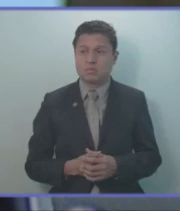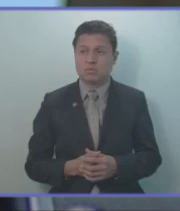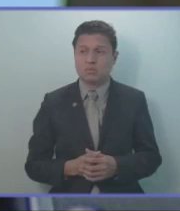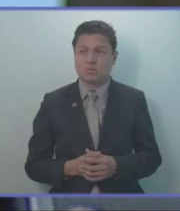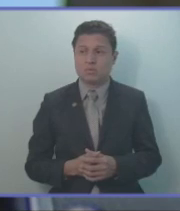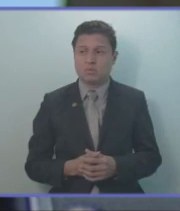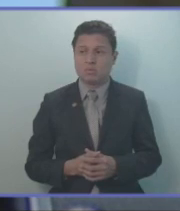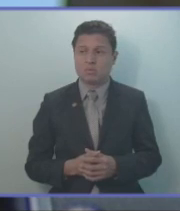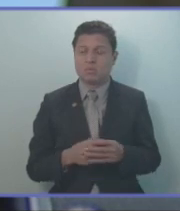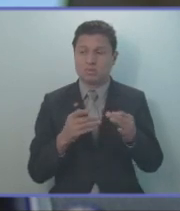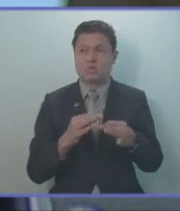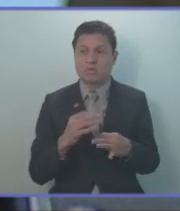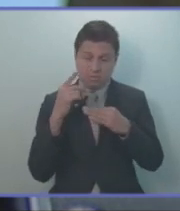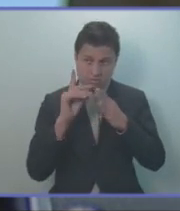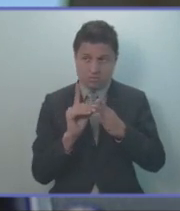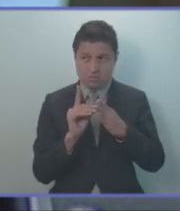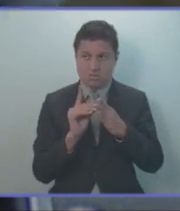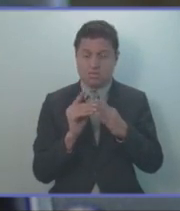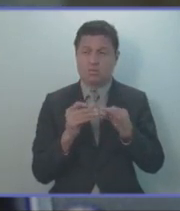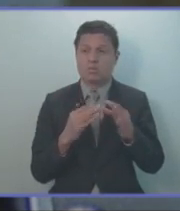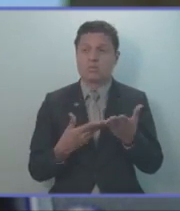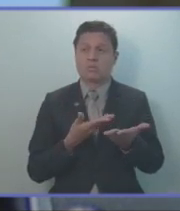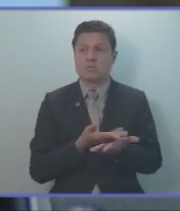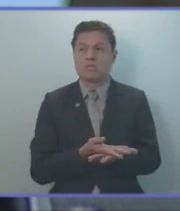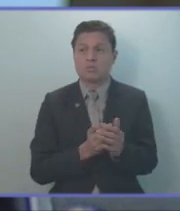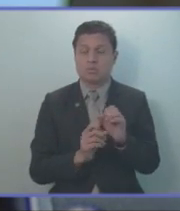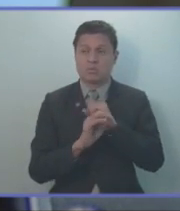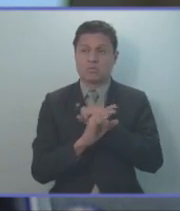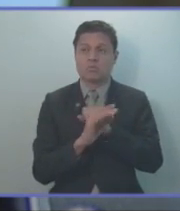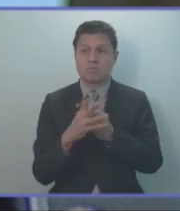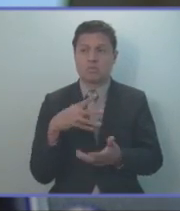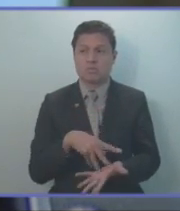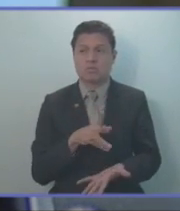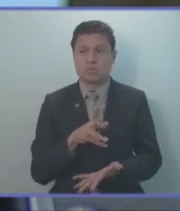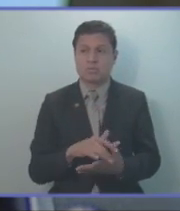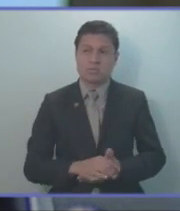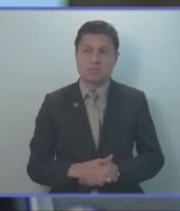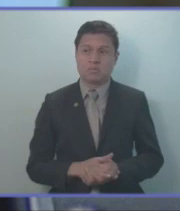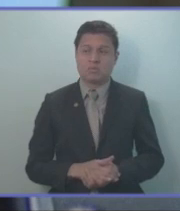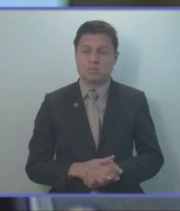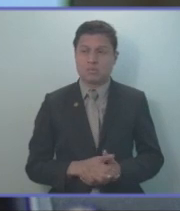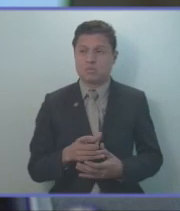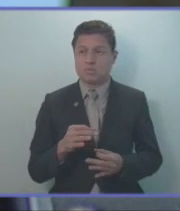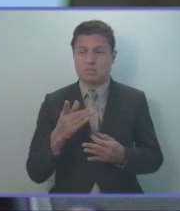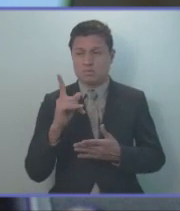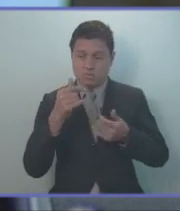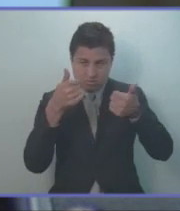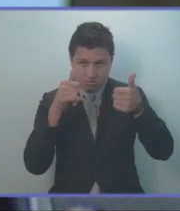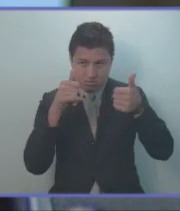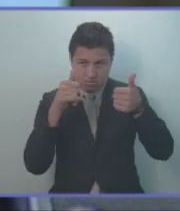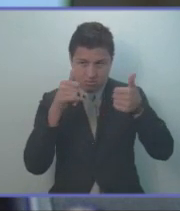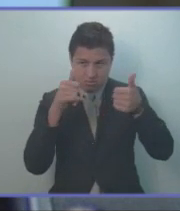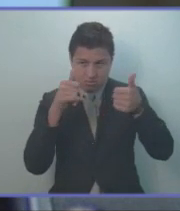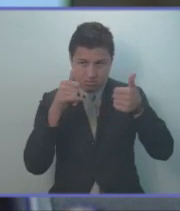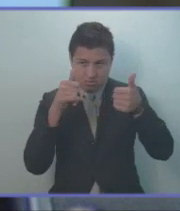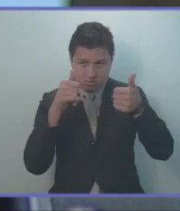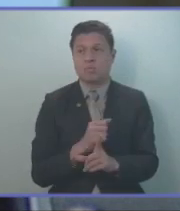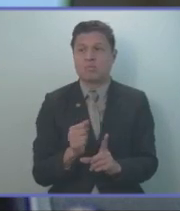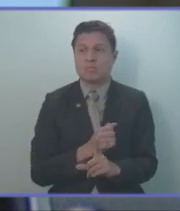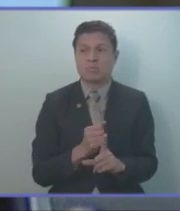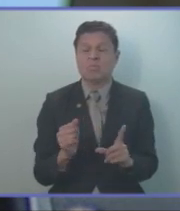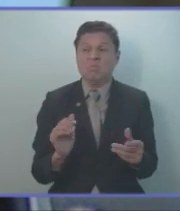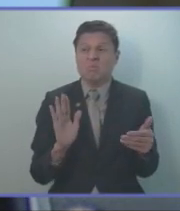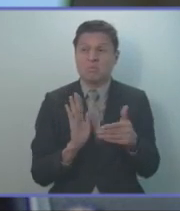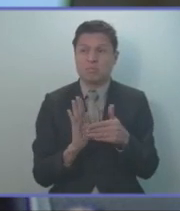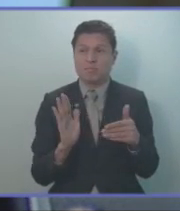845-5-2013-1, moción de varios diputados, en el sentido se emita un pronunciamiento público rechazando actos de violencia en